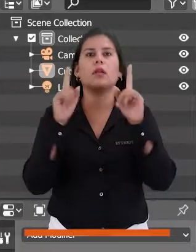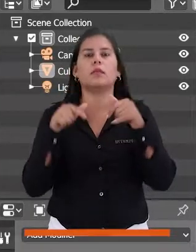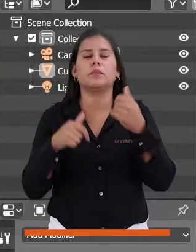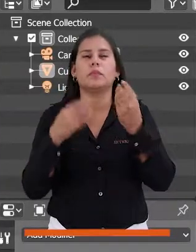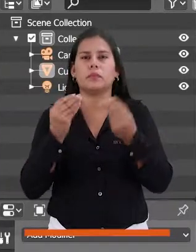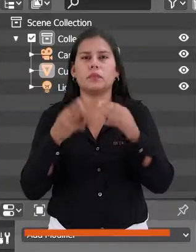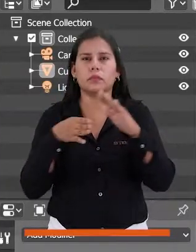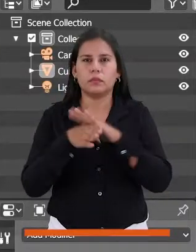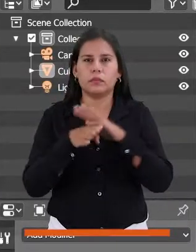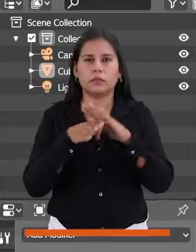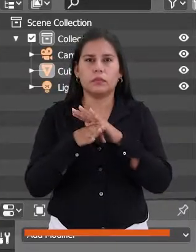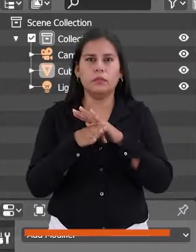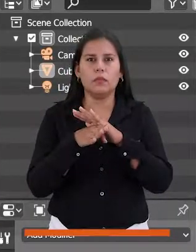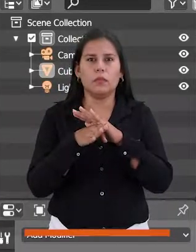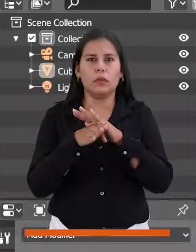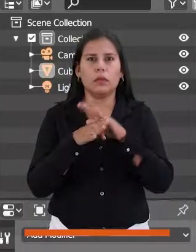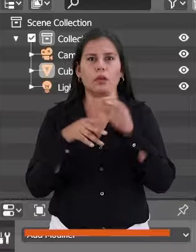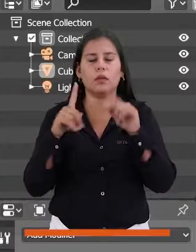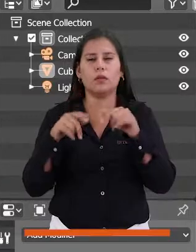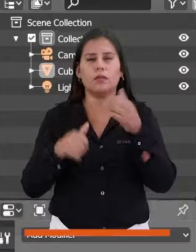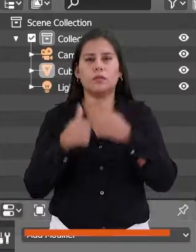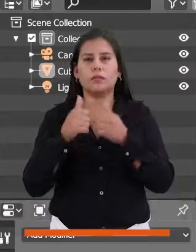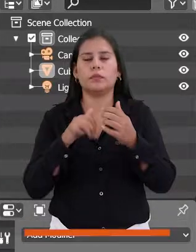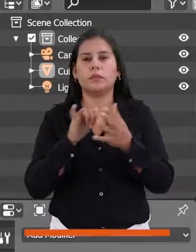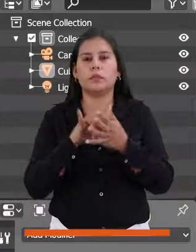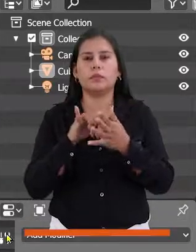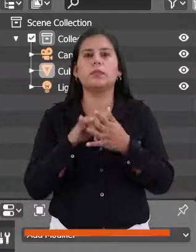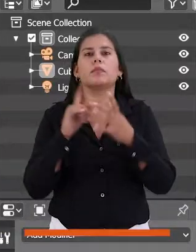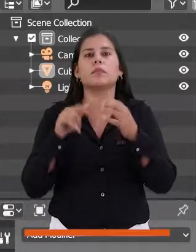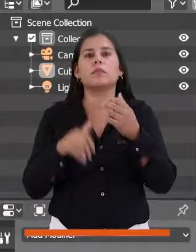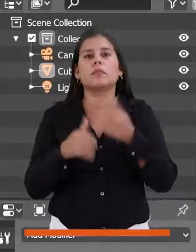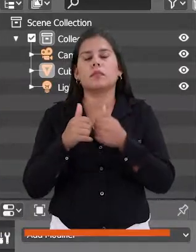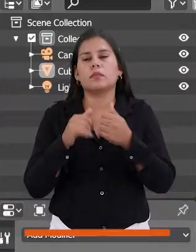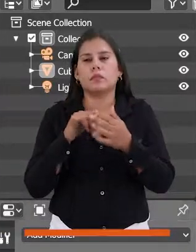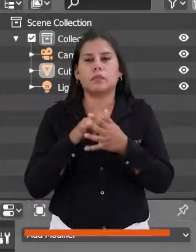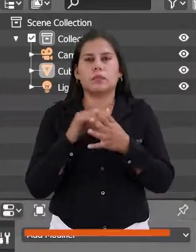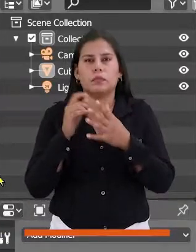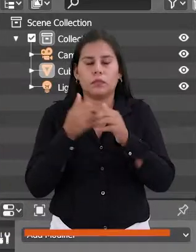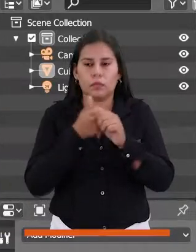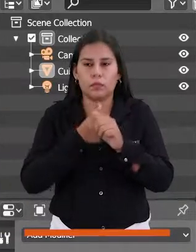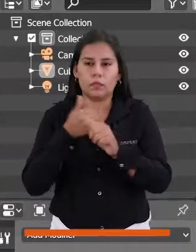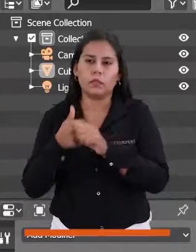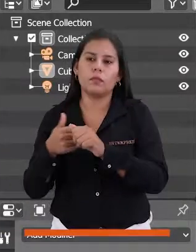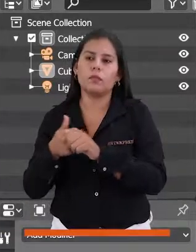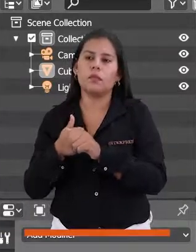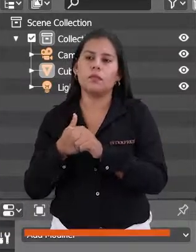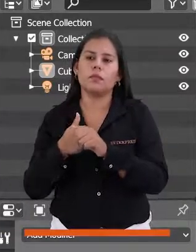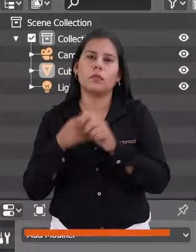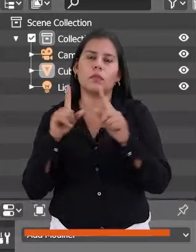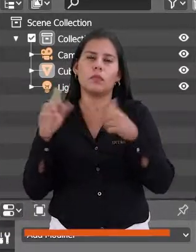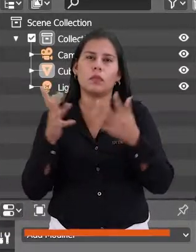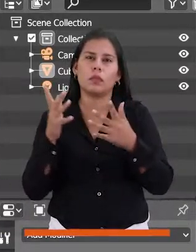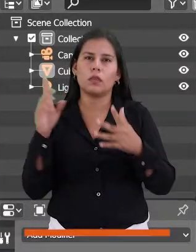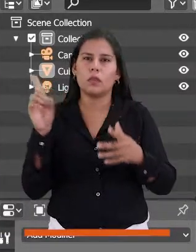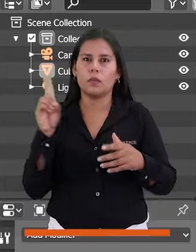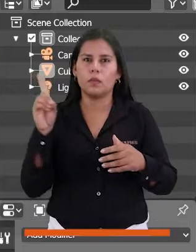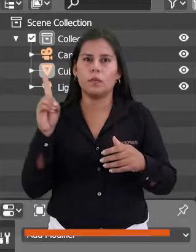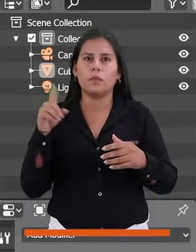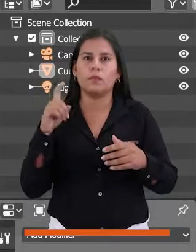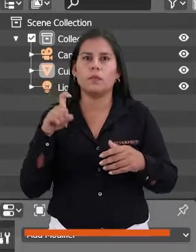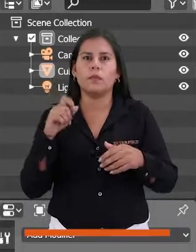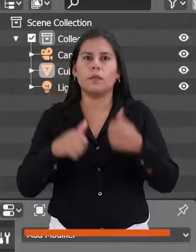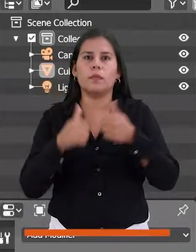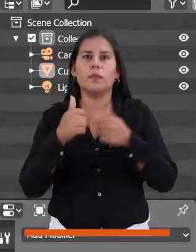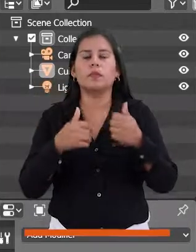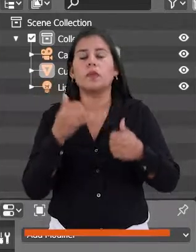para acceder a los modificadores, vamos a encontrar estas barras. Dentro de estas barras que tenemos en la parte derecha,